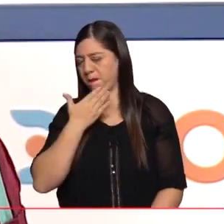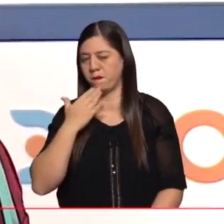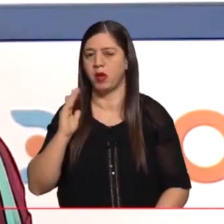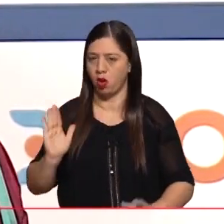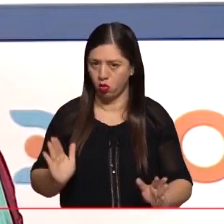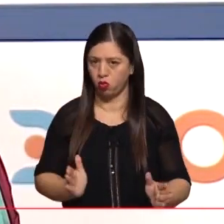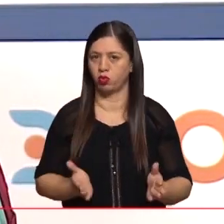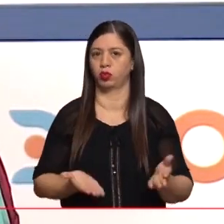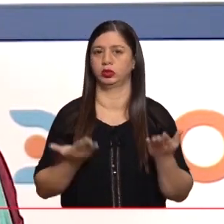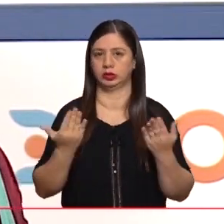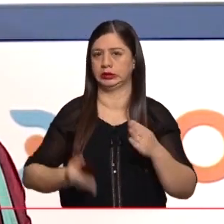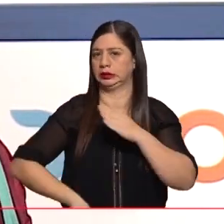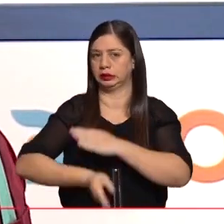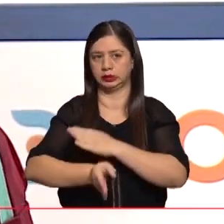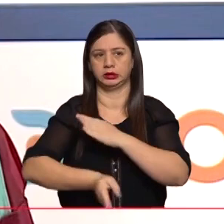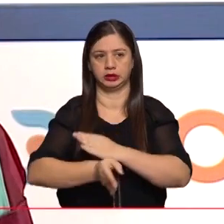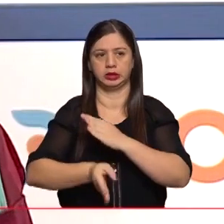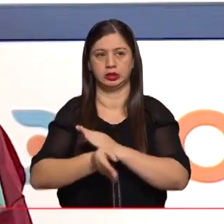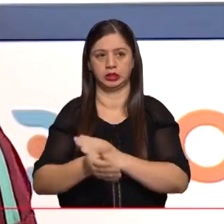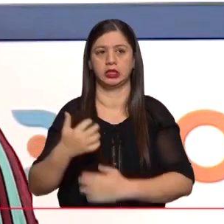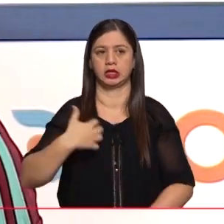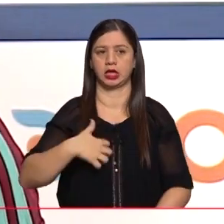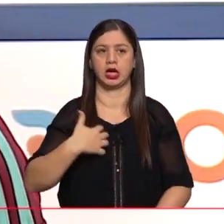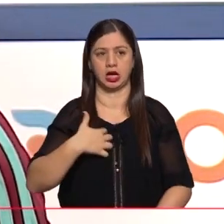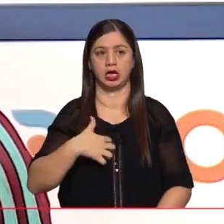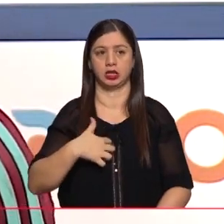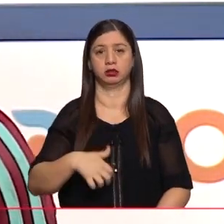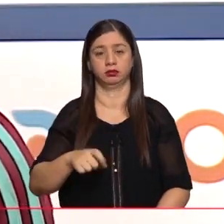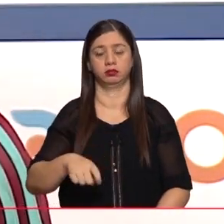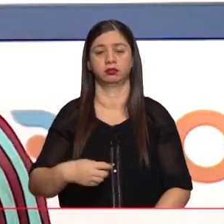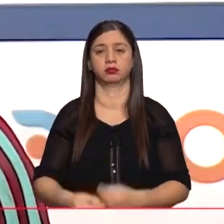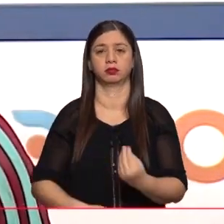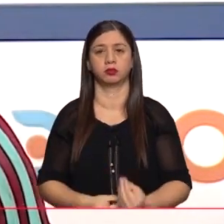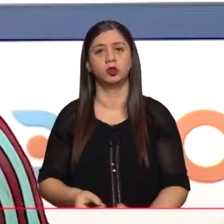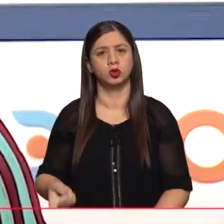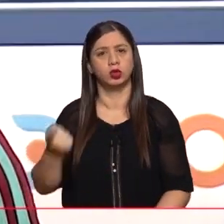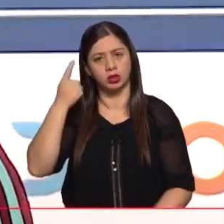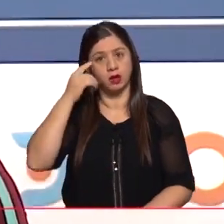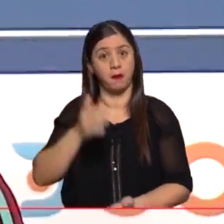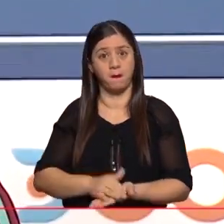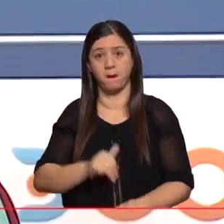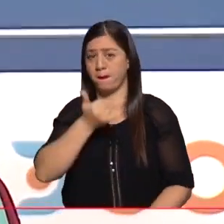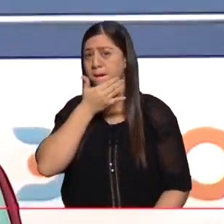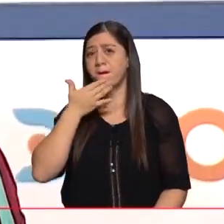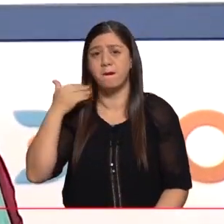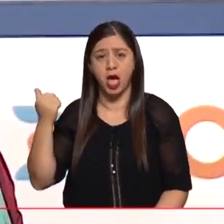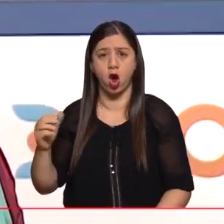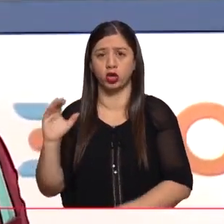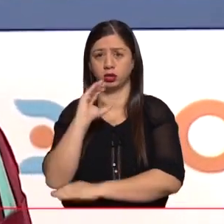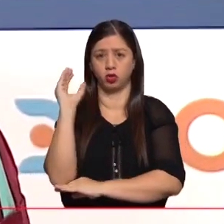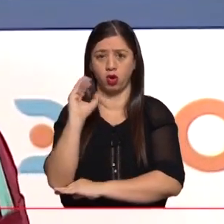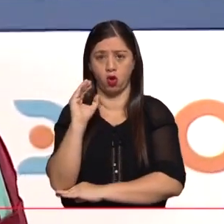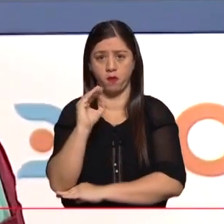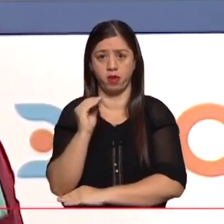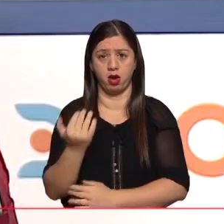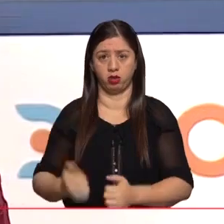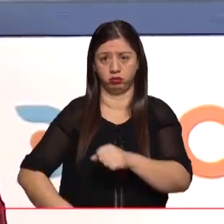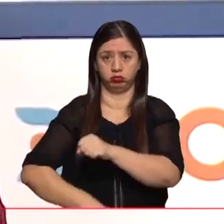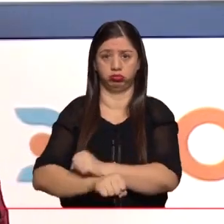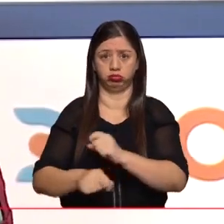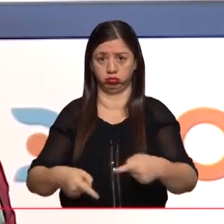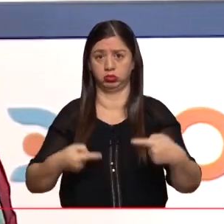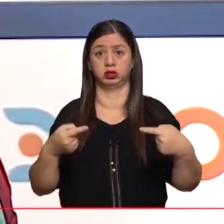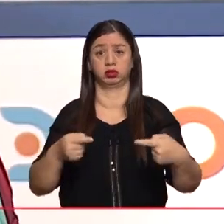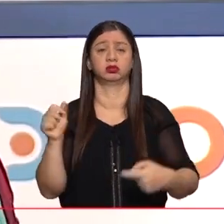y a seguir lo mismo contra Argentina y a mejorar en el último tercio. ¿Creen que este fue el mejor partido que ha jugado la selección Colombia? Bueno, sí,